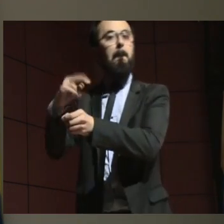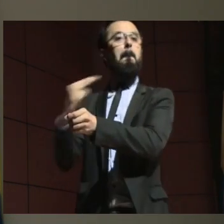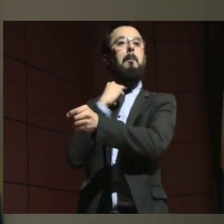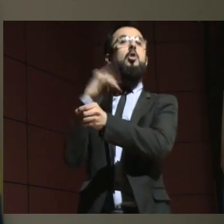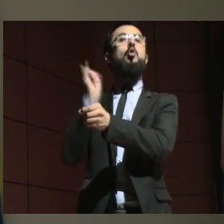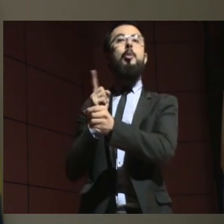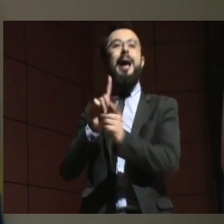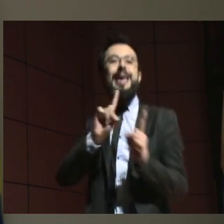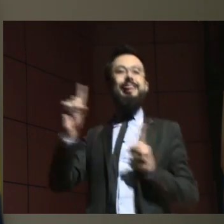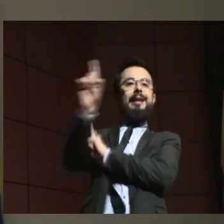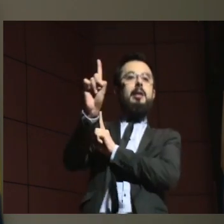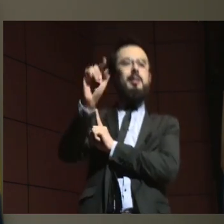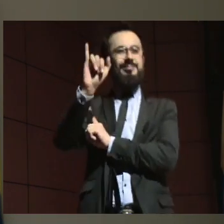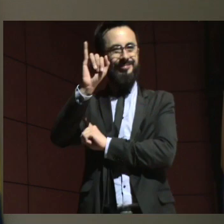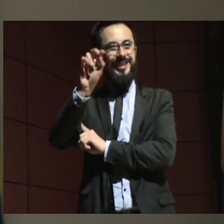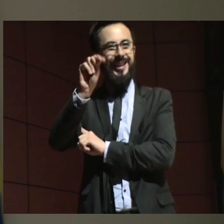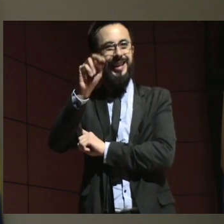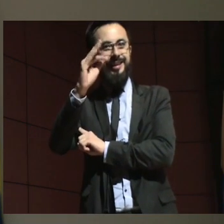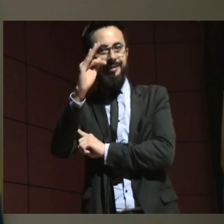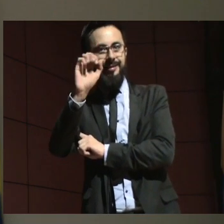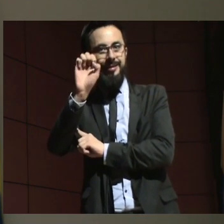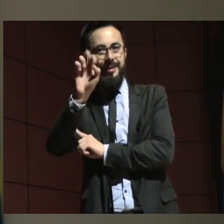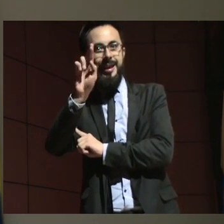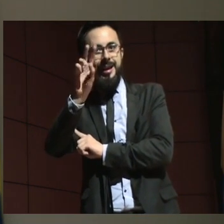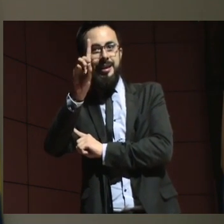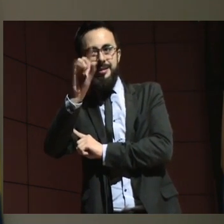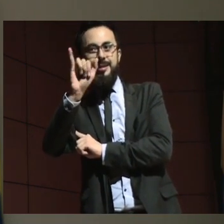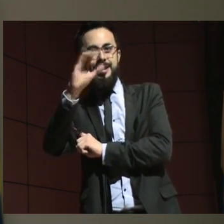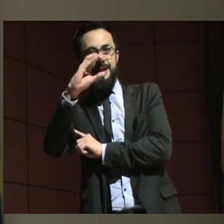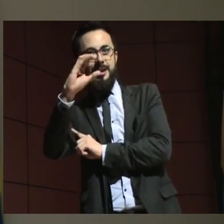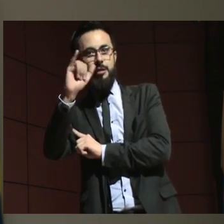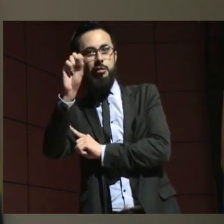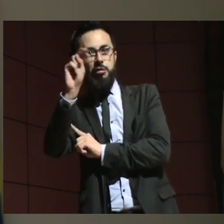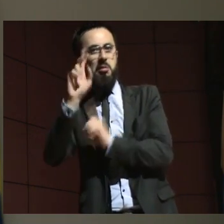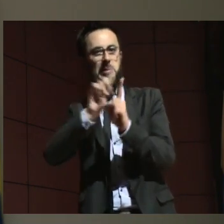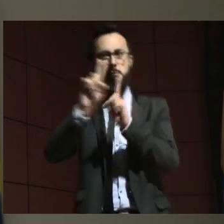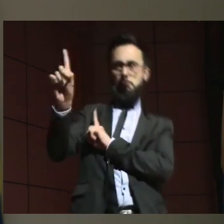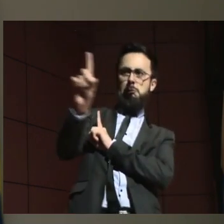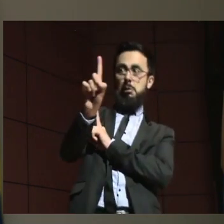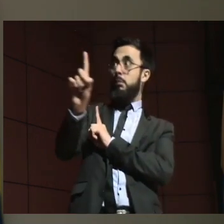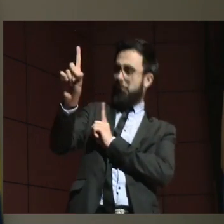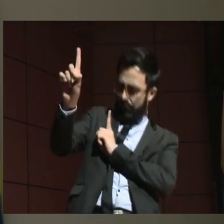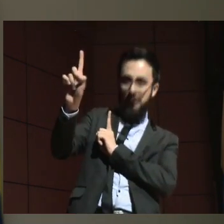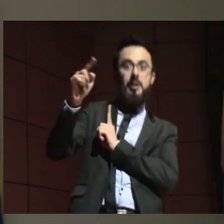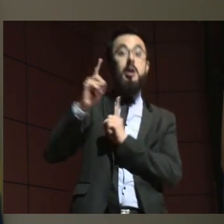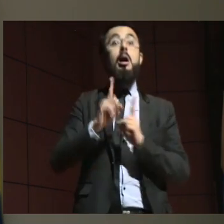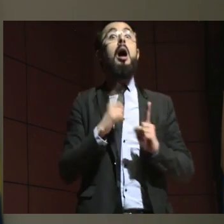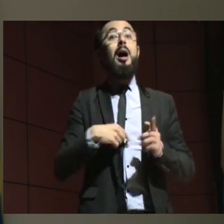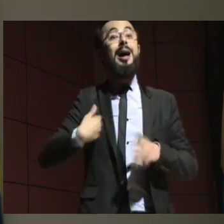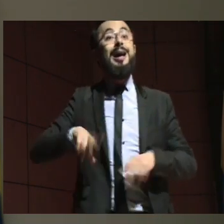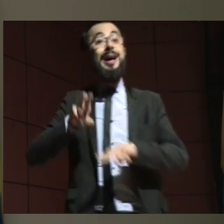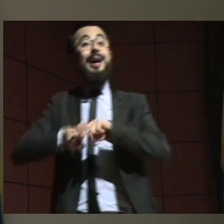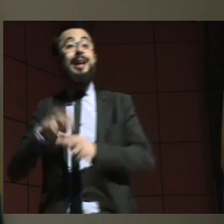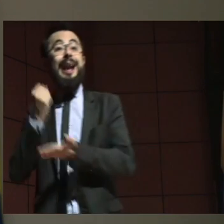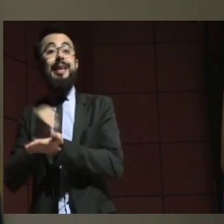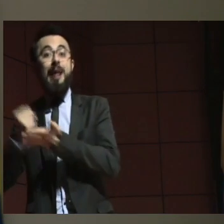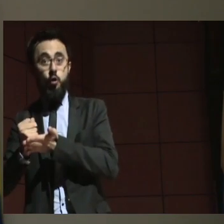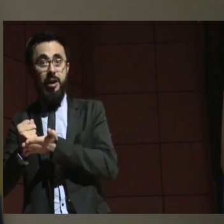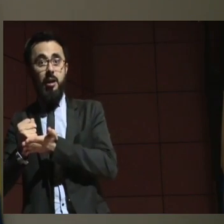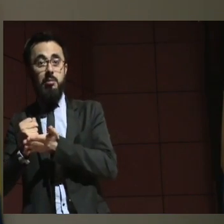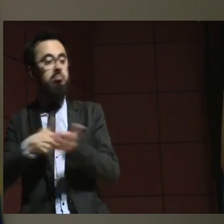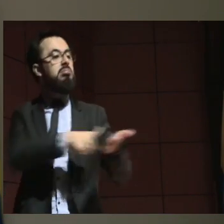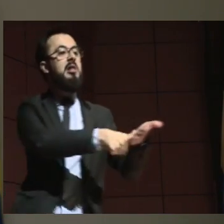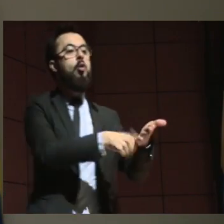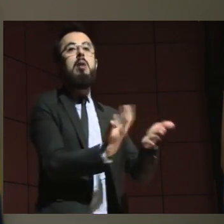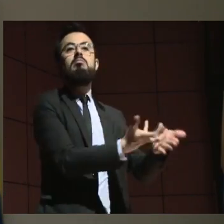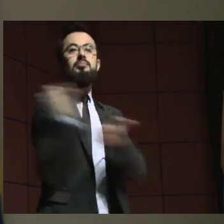porque la interdicción tiene ese efecto. Cuando la sentencia se inscribe en el registro civil, la registraduría retira la cédula de ciudadanía de las mesas